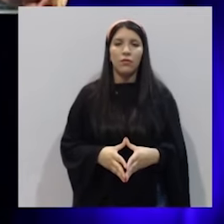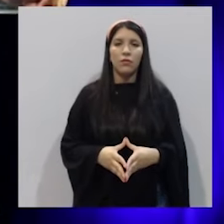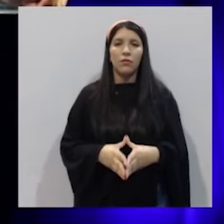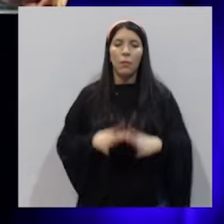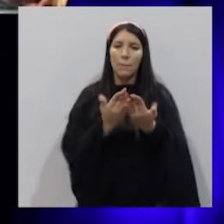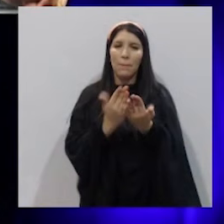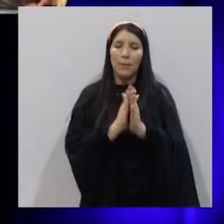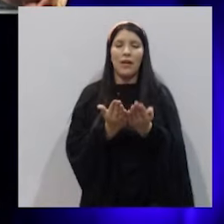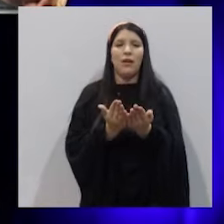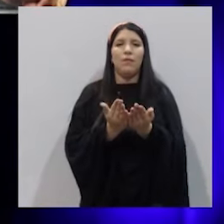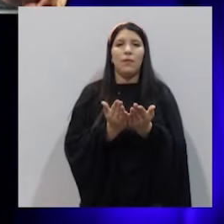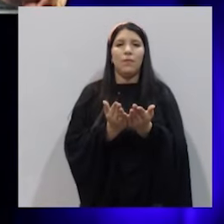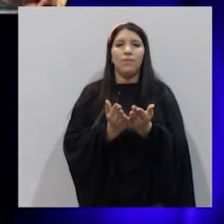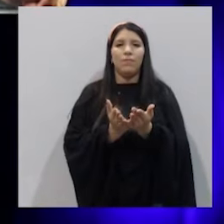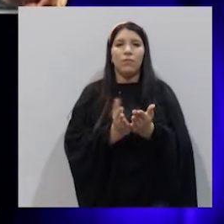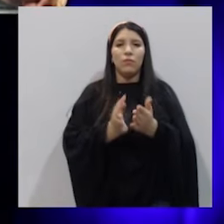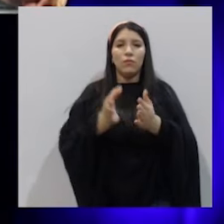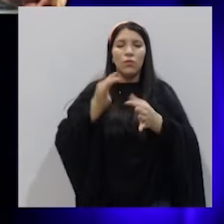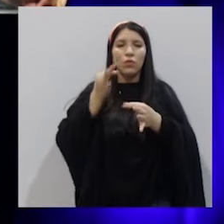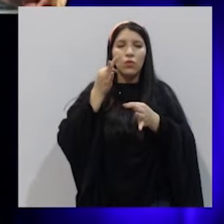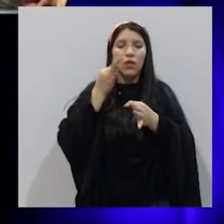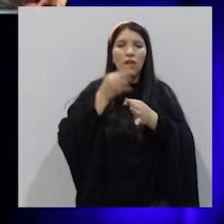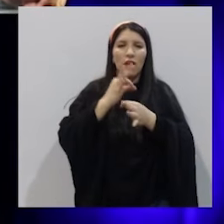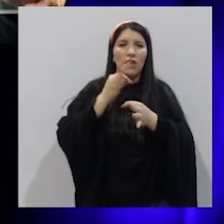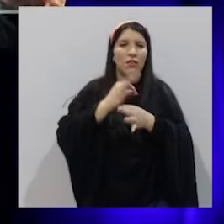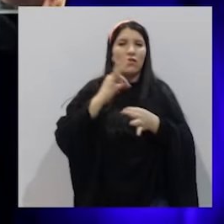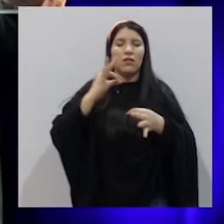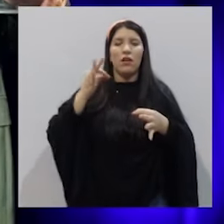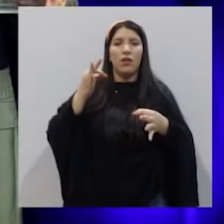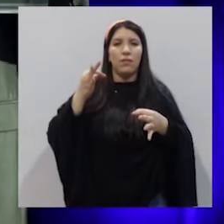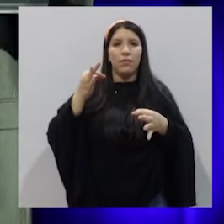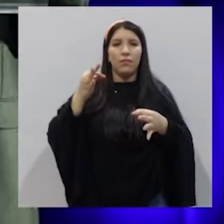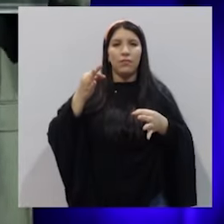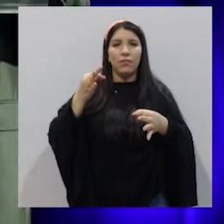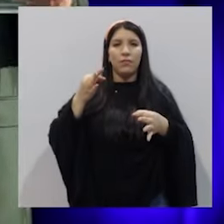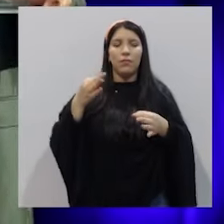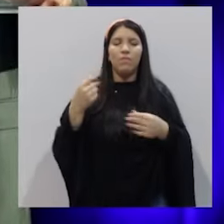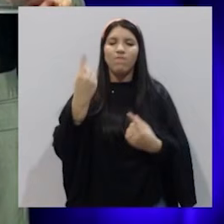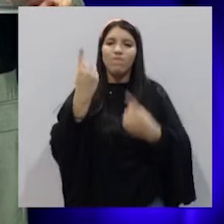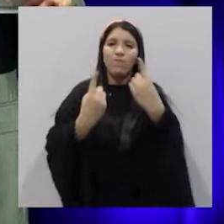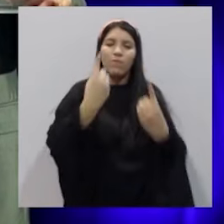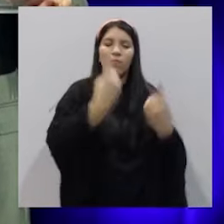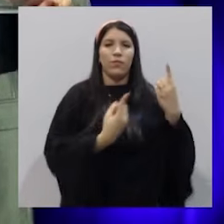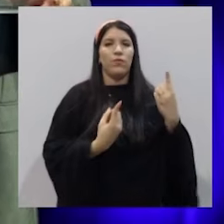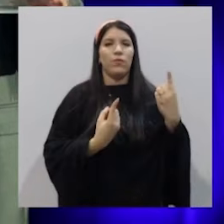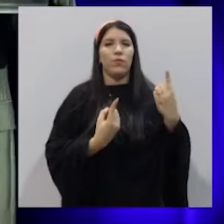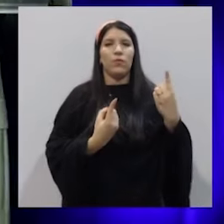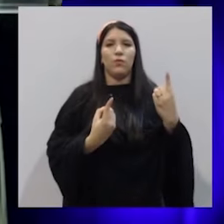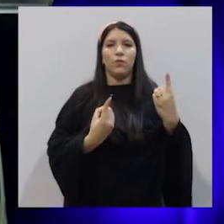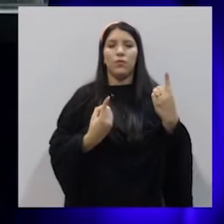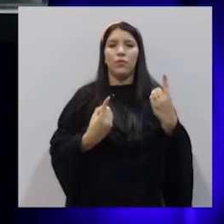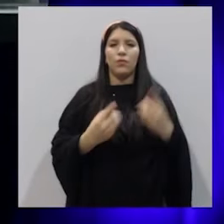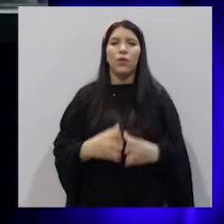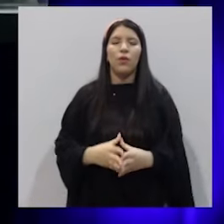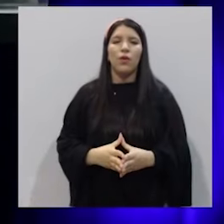dios también la vida sexual pablo enseña mucho acerca de lo moral y trata de poner